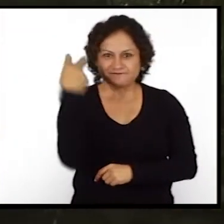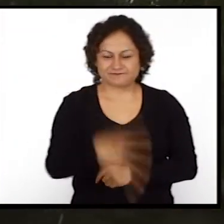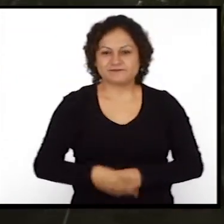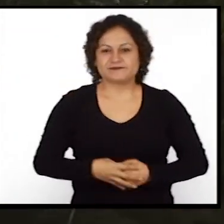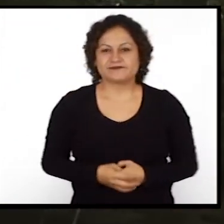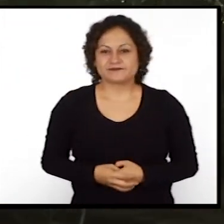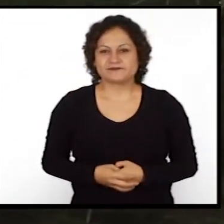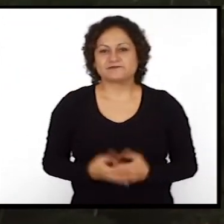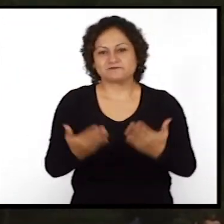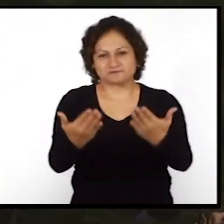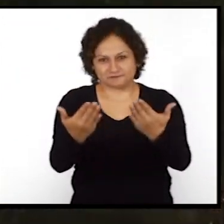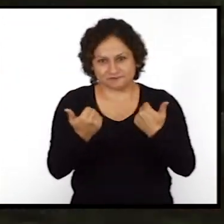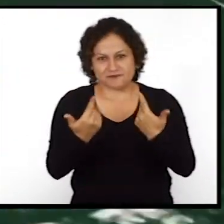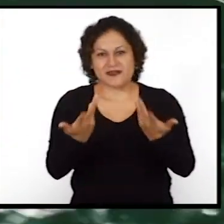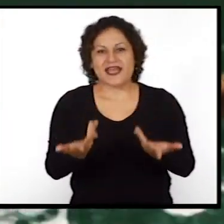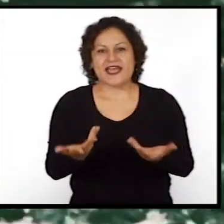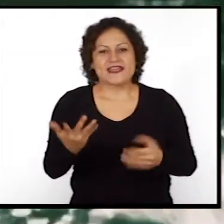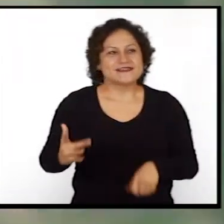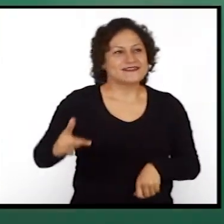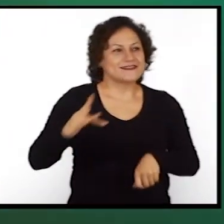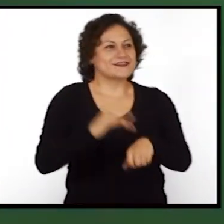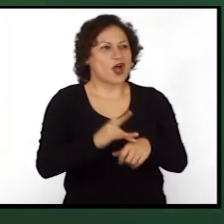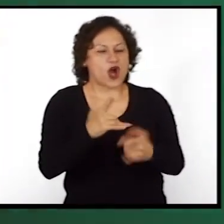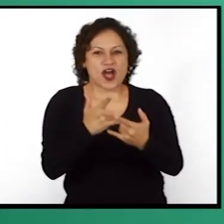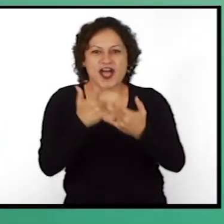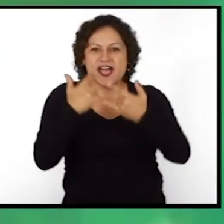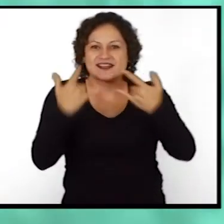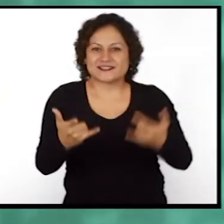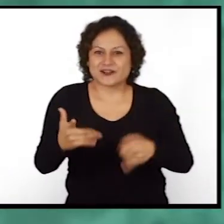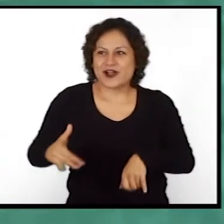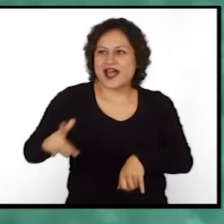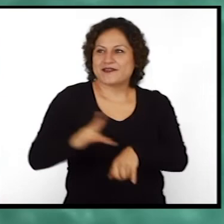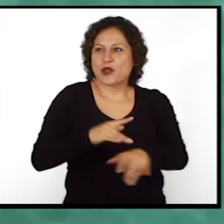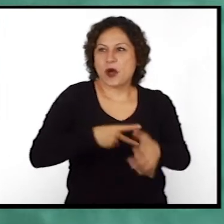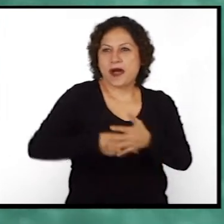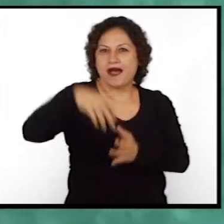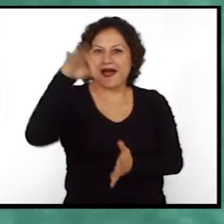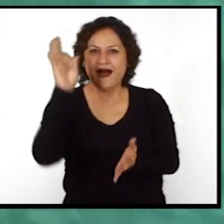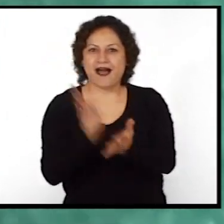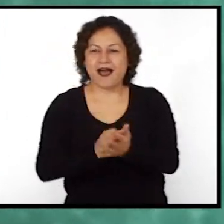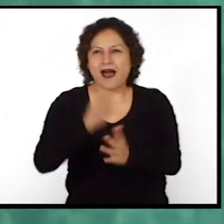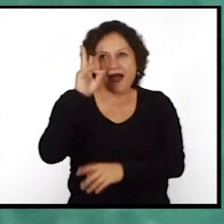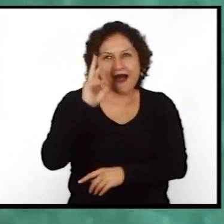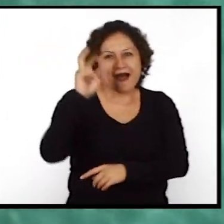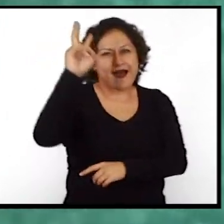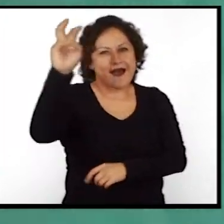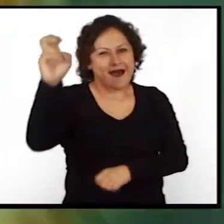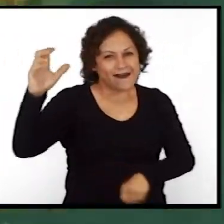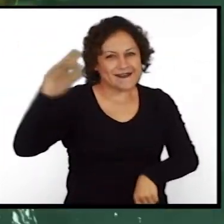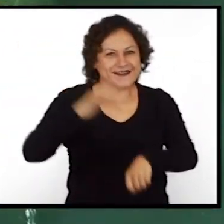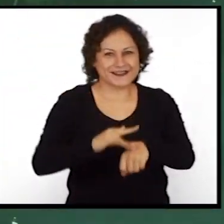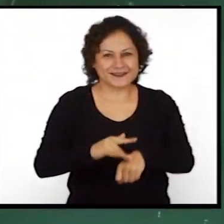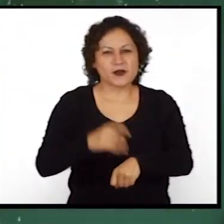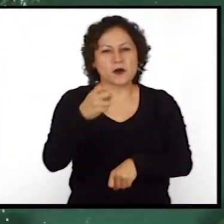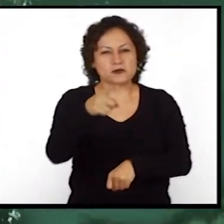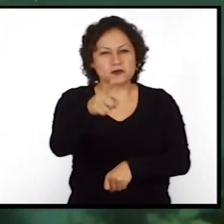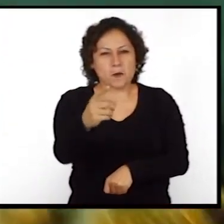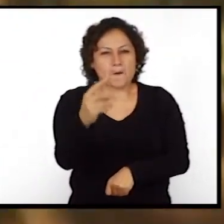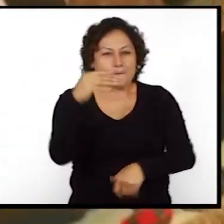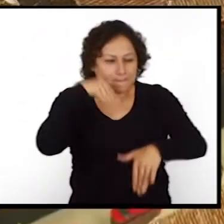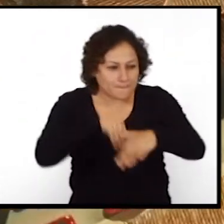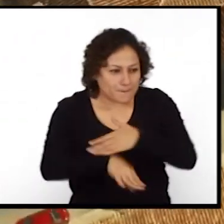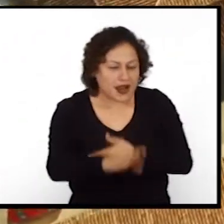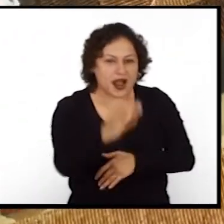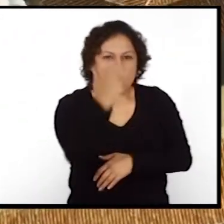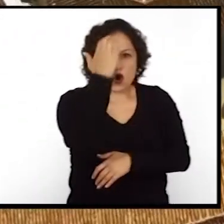país. Vive la leyenda. Vive el destino. Vive la mezcla que hace de México un país con